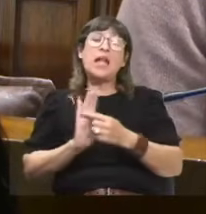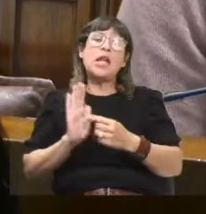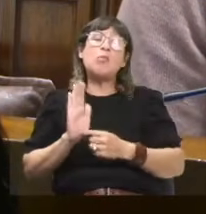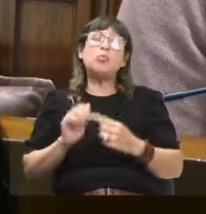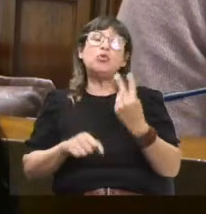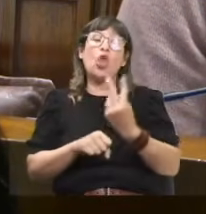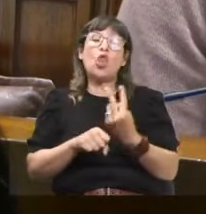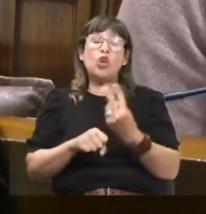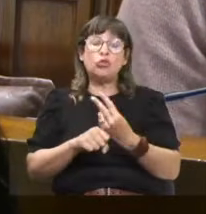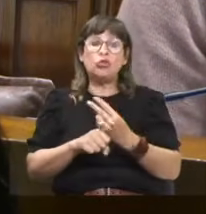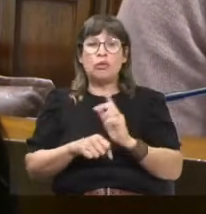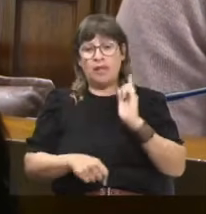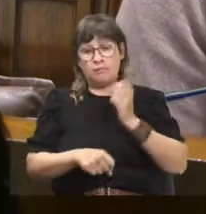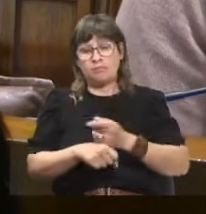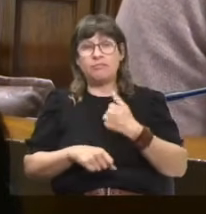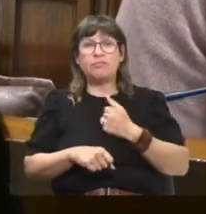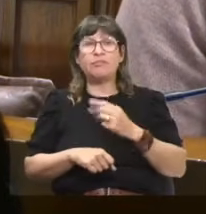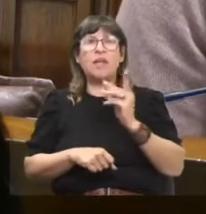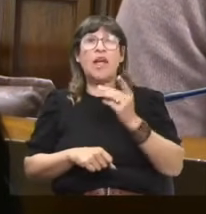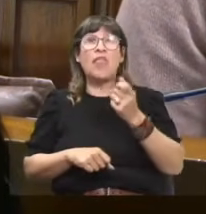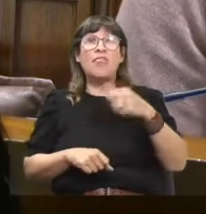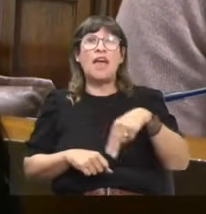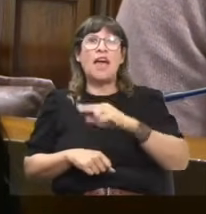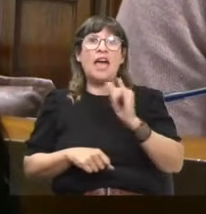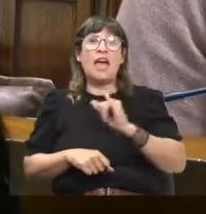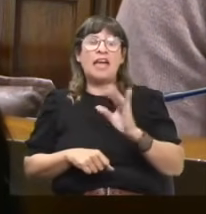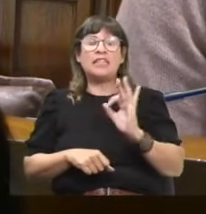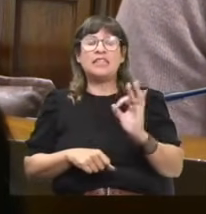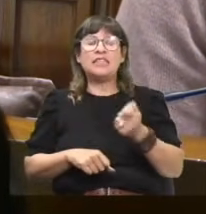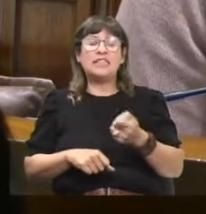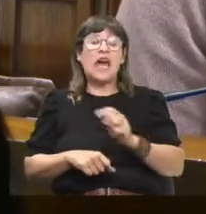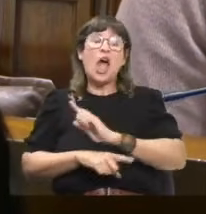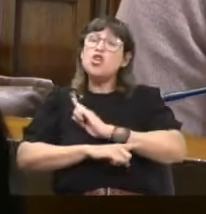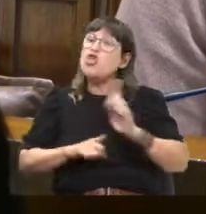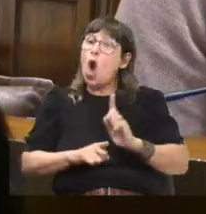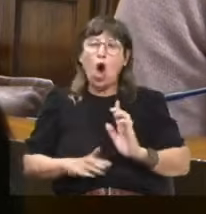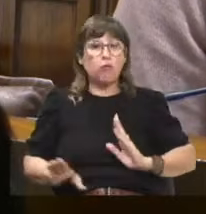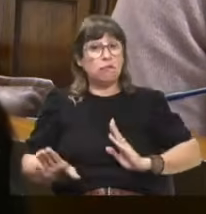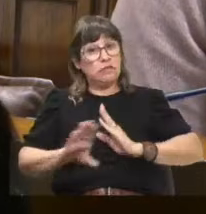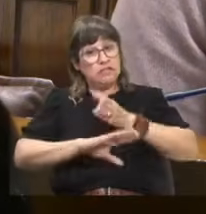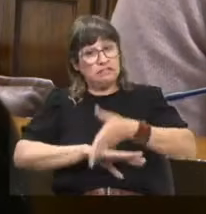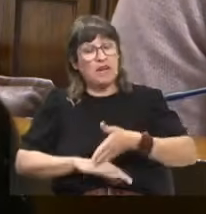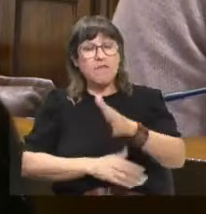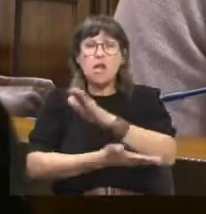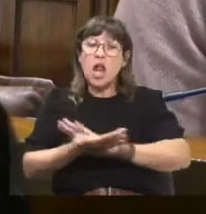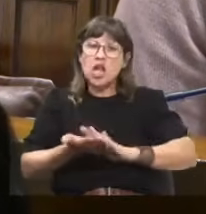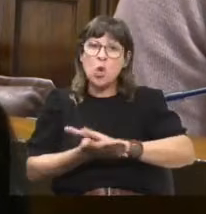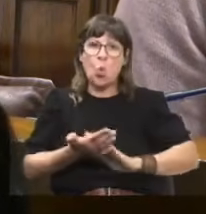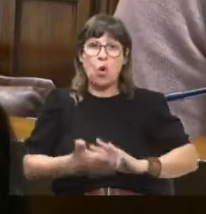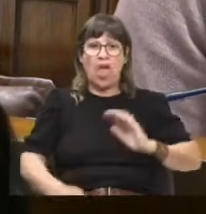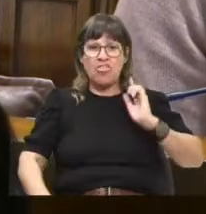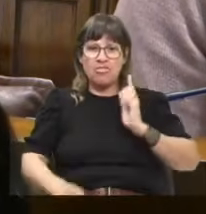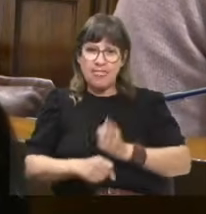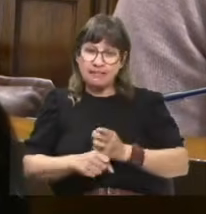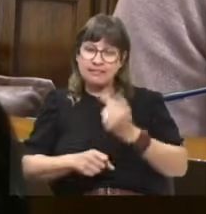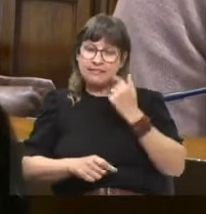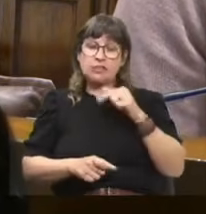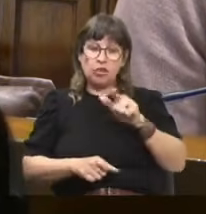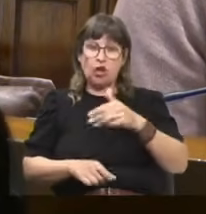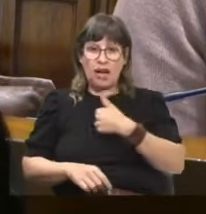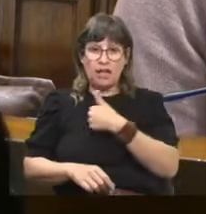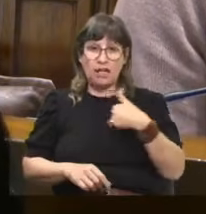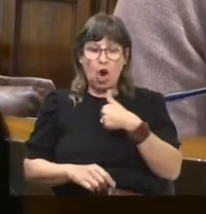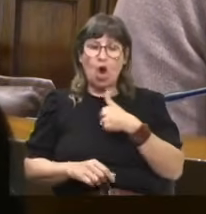dictamen. Danza no intervino en ninguna decisión en su rol